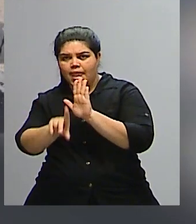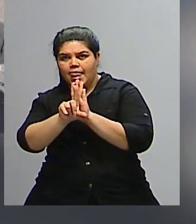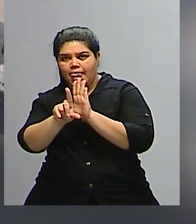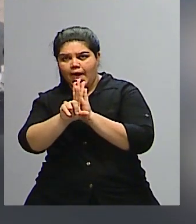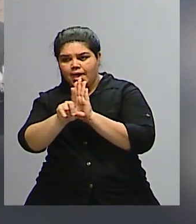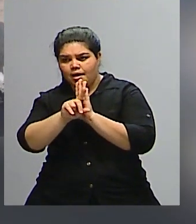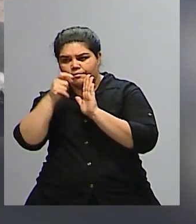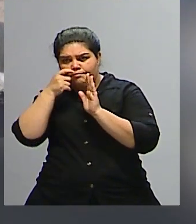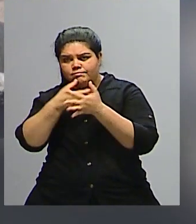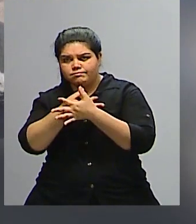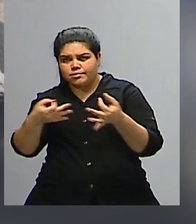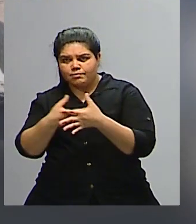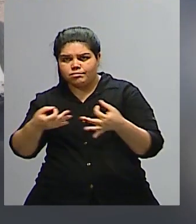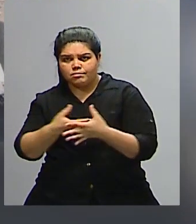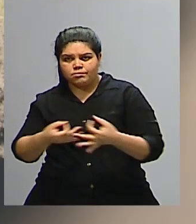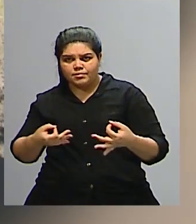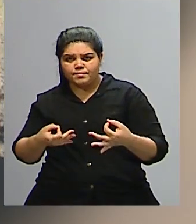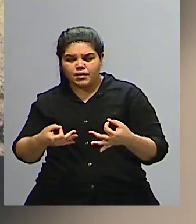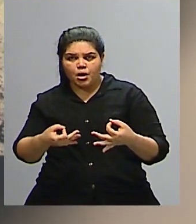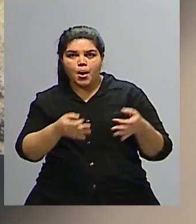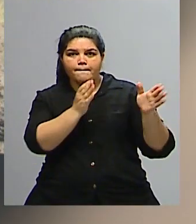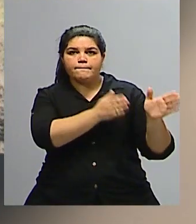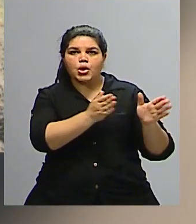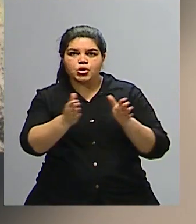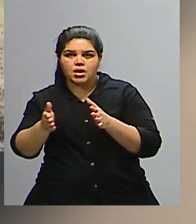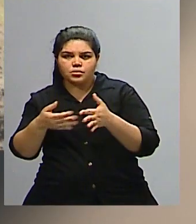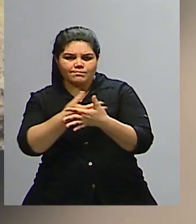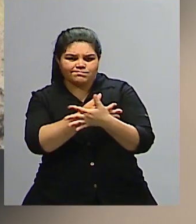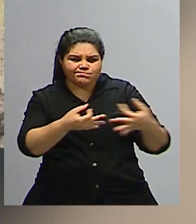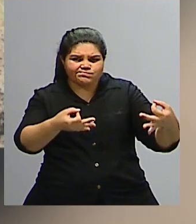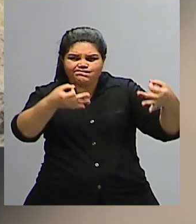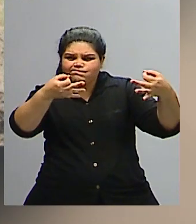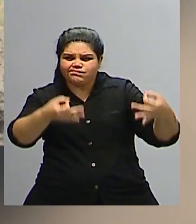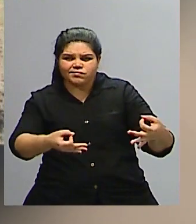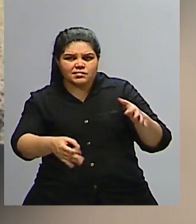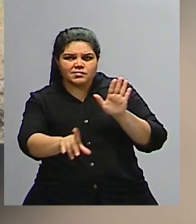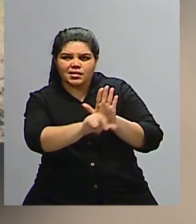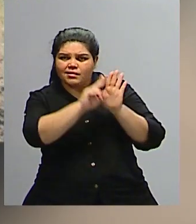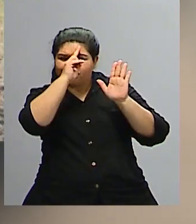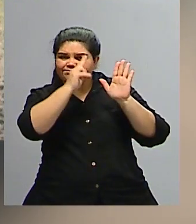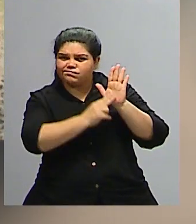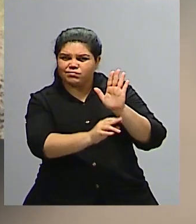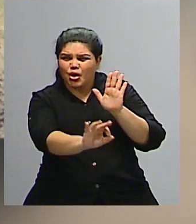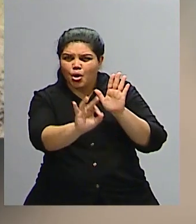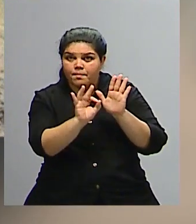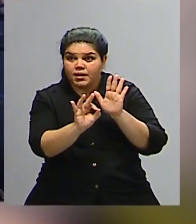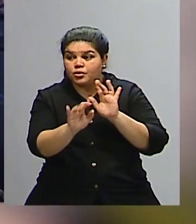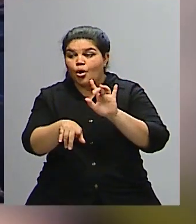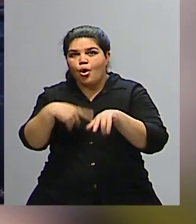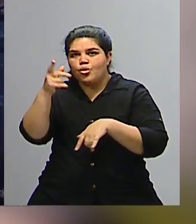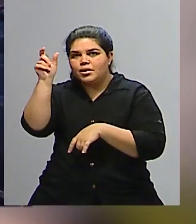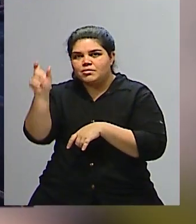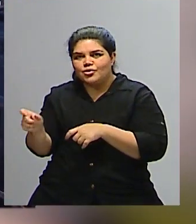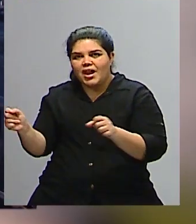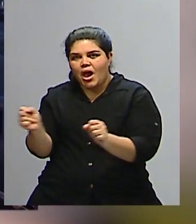tener que verificar que ese proceso esté bien hecho de acuerdo a esas leyes y lo va a tener que aprobar. Luego